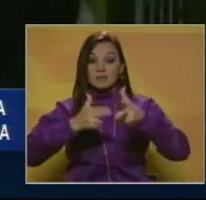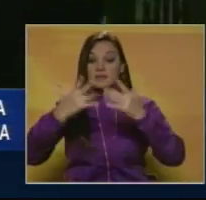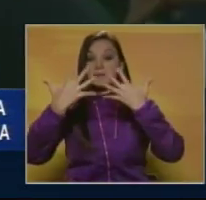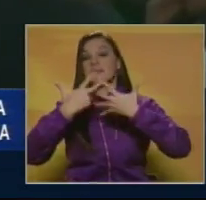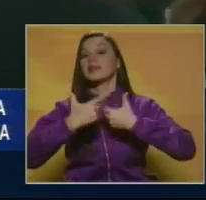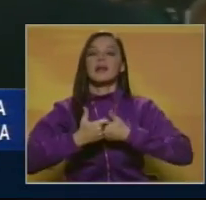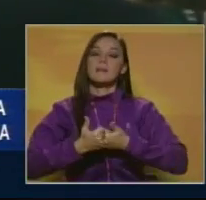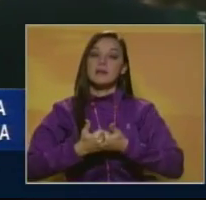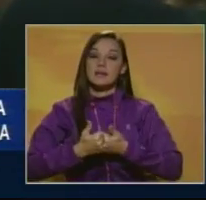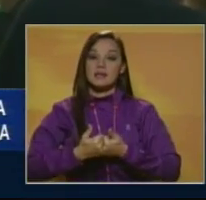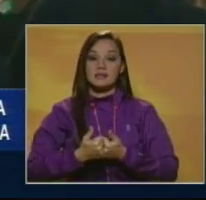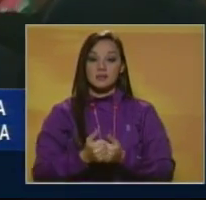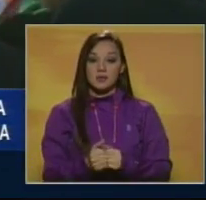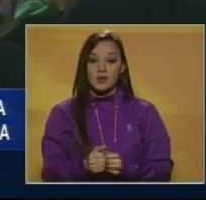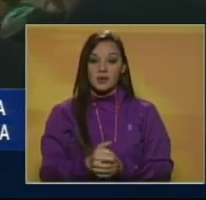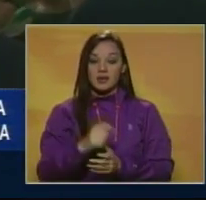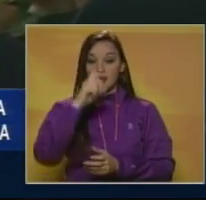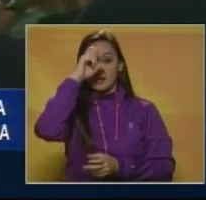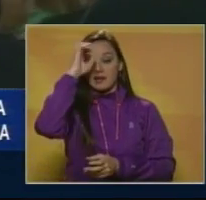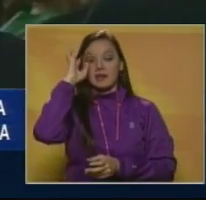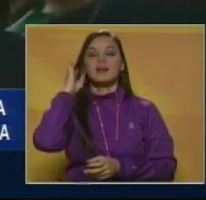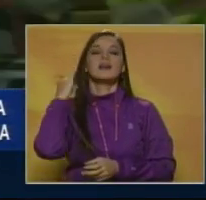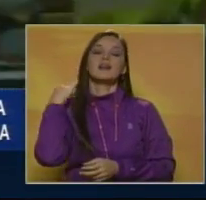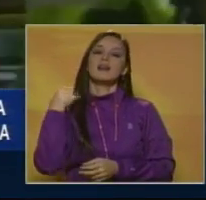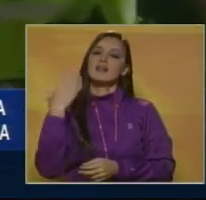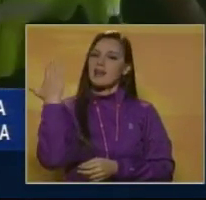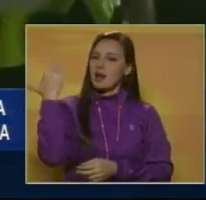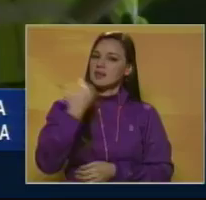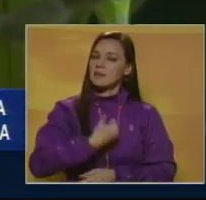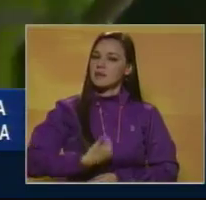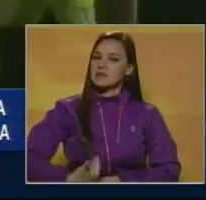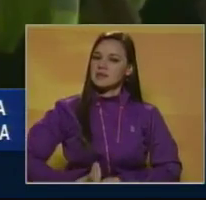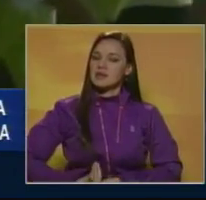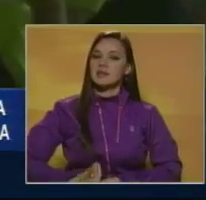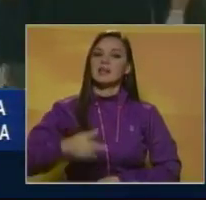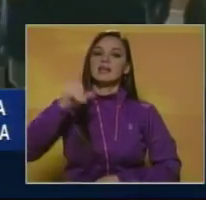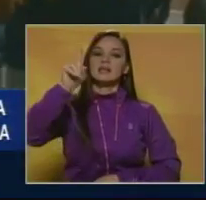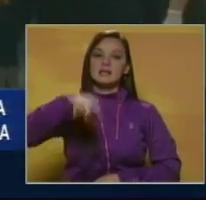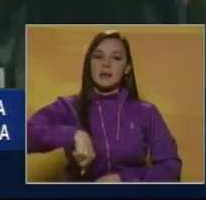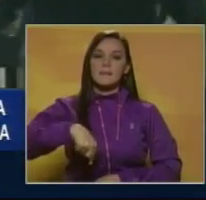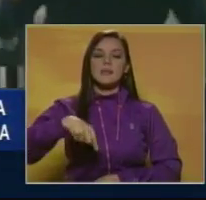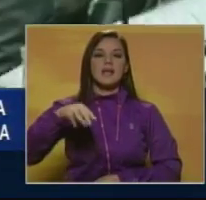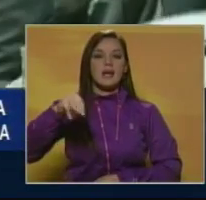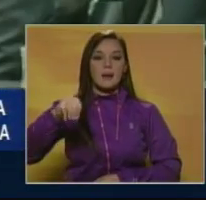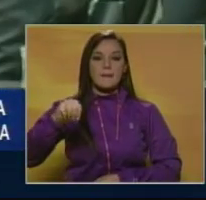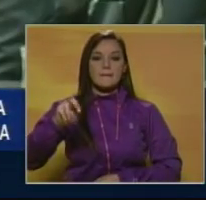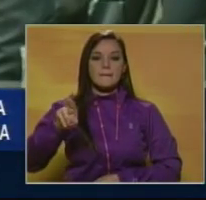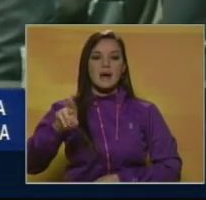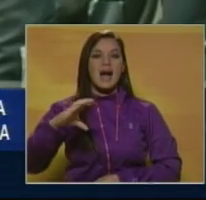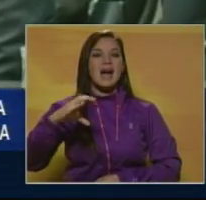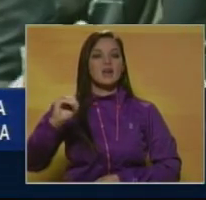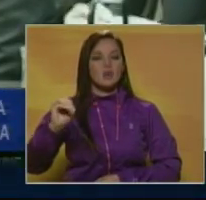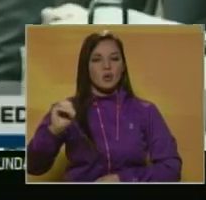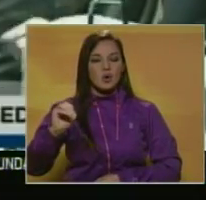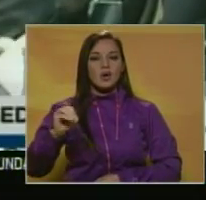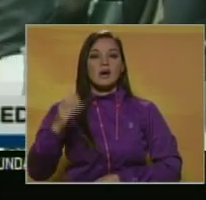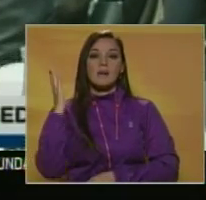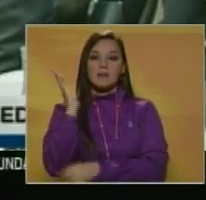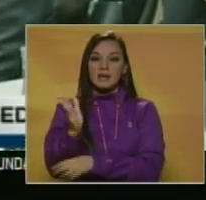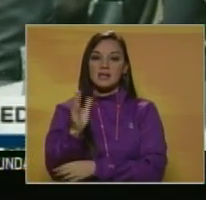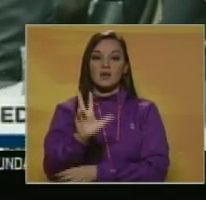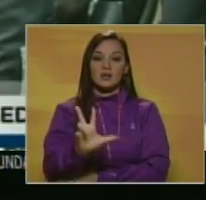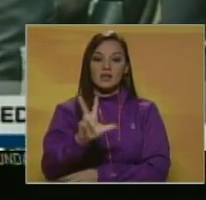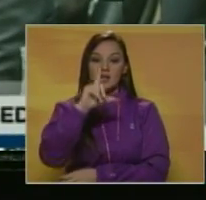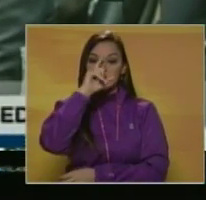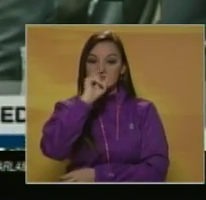administraciones de Néstor Kirchner y Cristina Fernández. Por su parte, el maquinista del tren Marcos Córdoba recibió una pena de 3 años